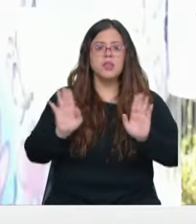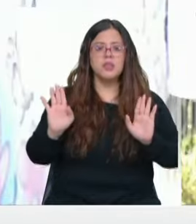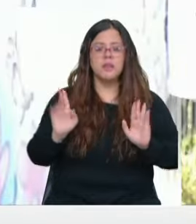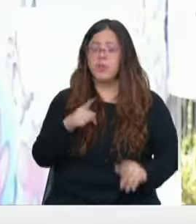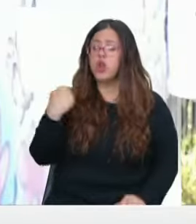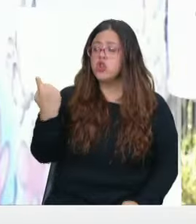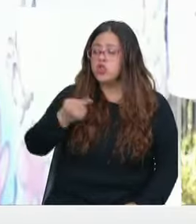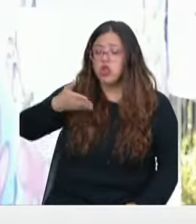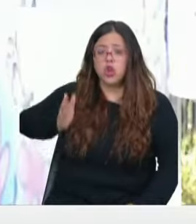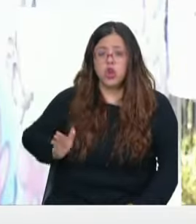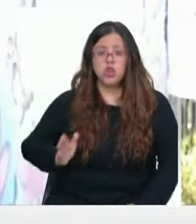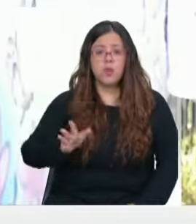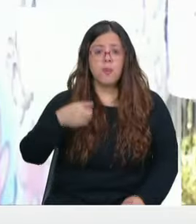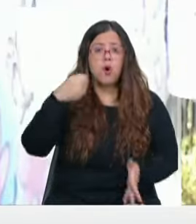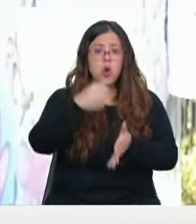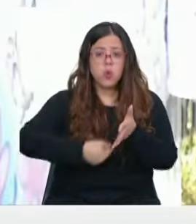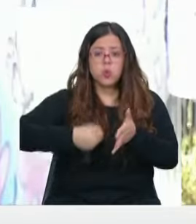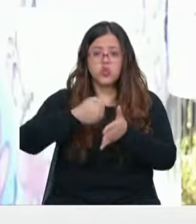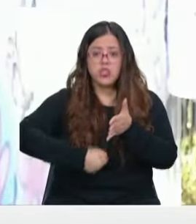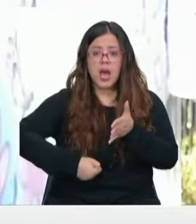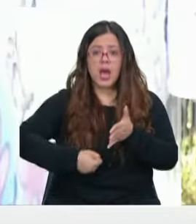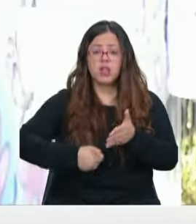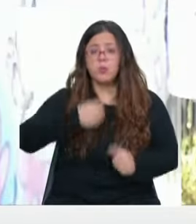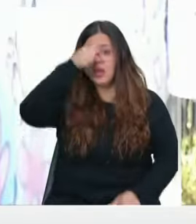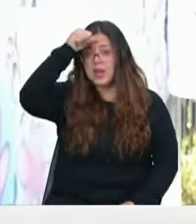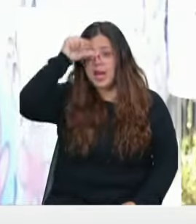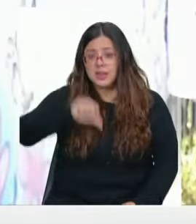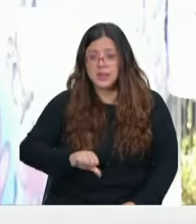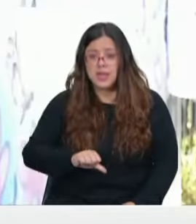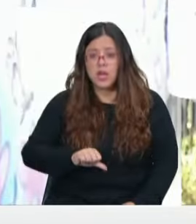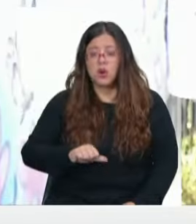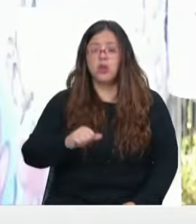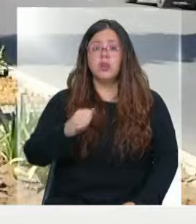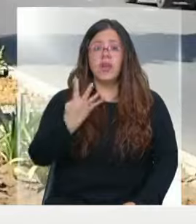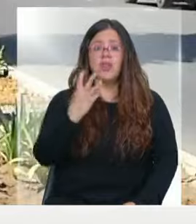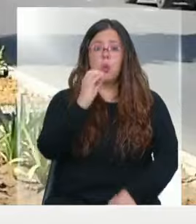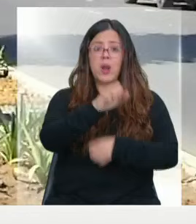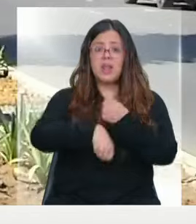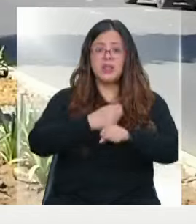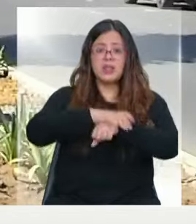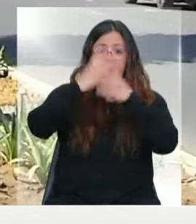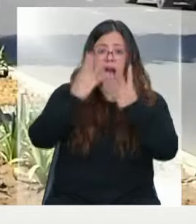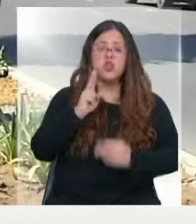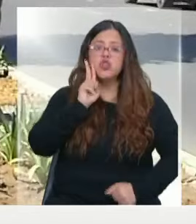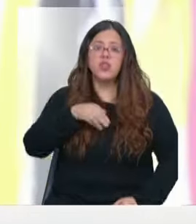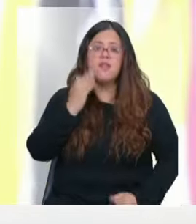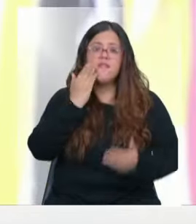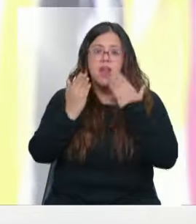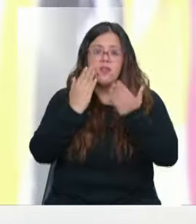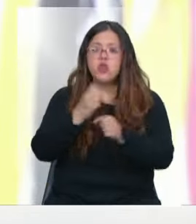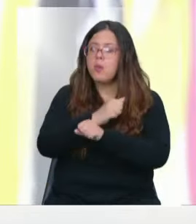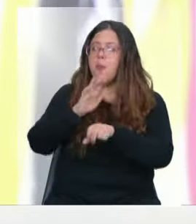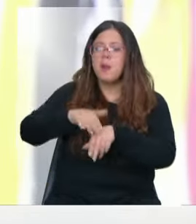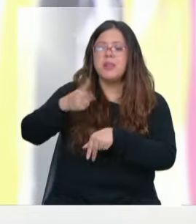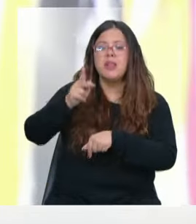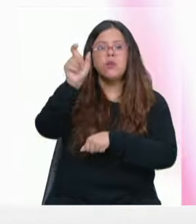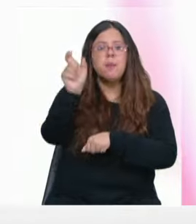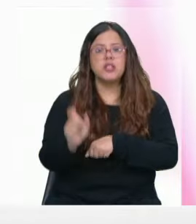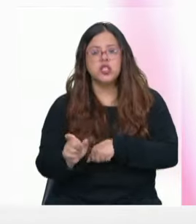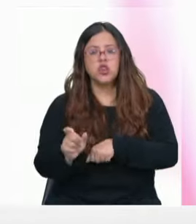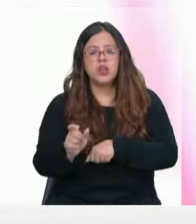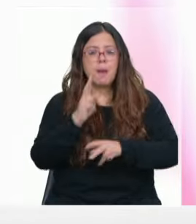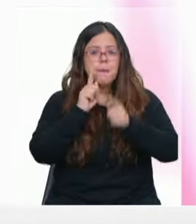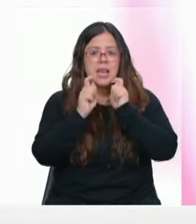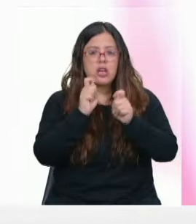nosotros seguimos luchando por la cadena perpetua calificada, que son 40 años y sin beneficio, porque no podemos permitir que una persona